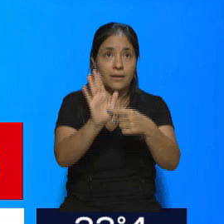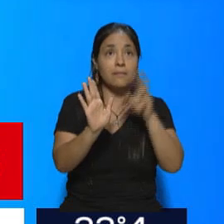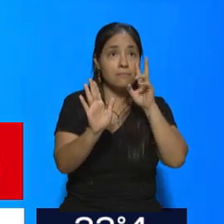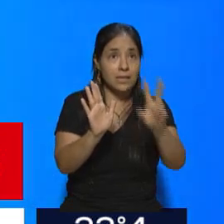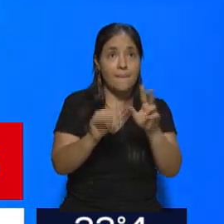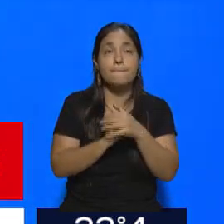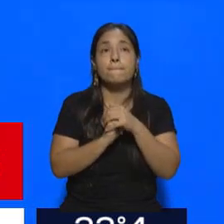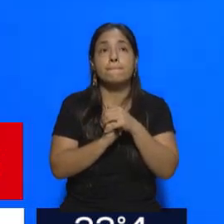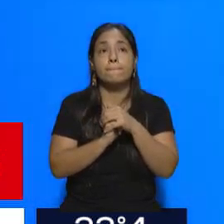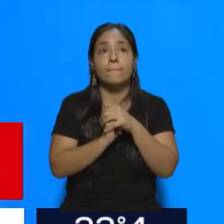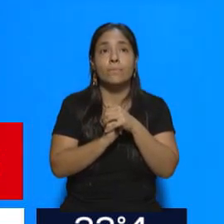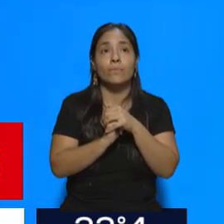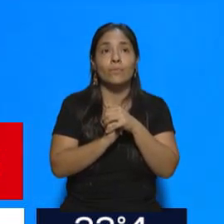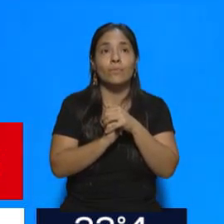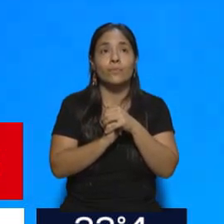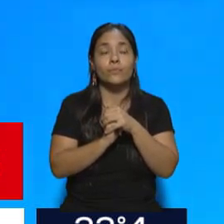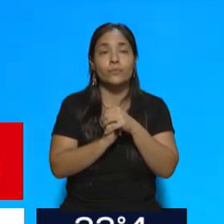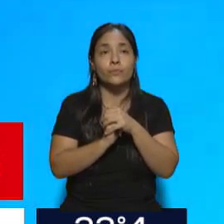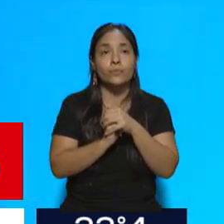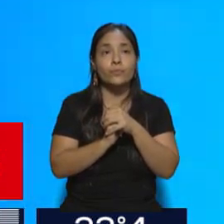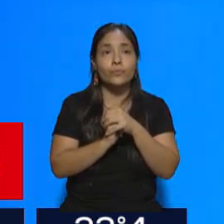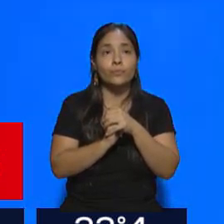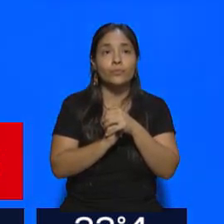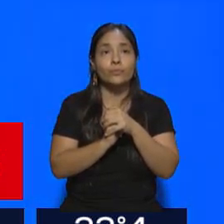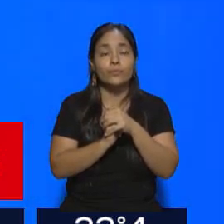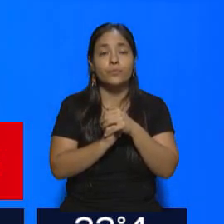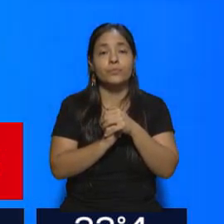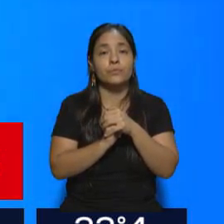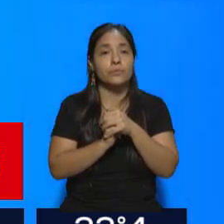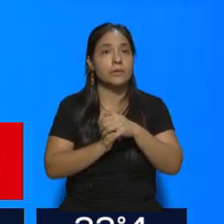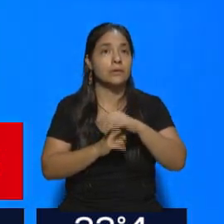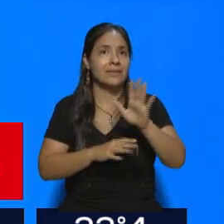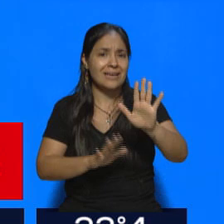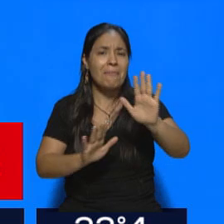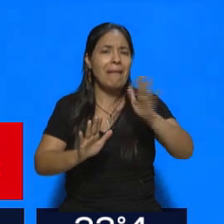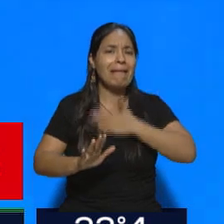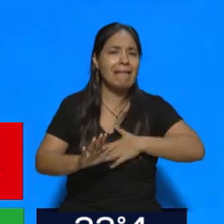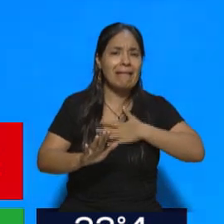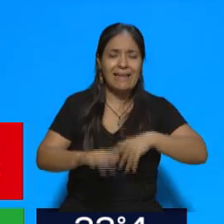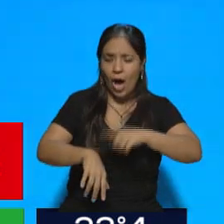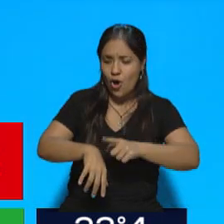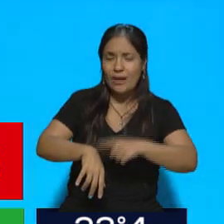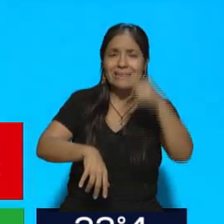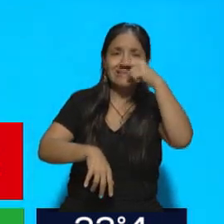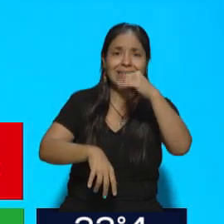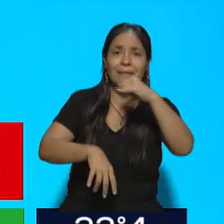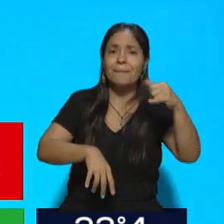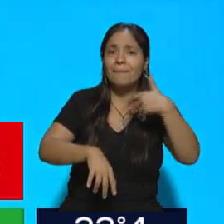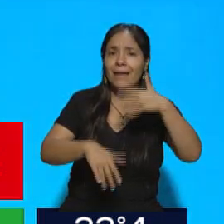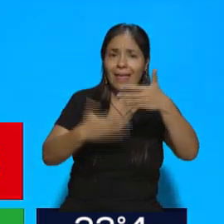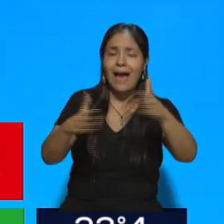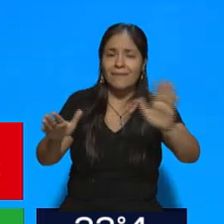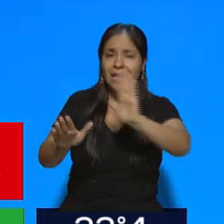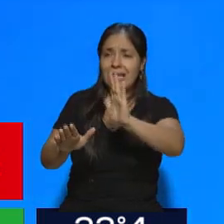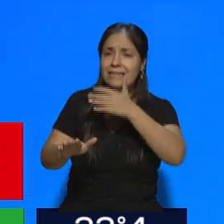a 2 metros de donde se producían esas situaciones. Claro, decían, ya van a abrir, si ya son las 7:30. Y bueno, este grupo se empezó